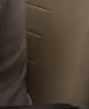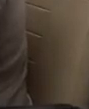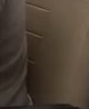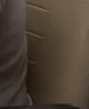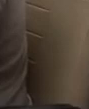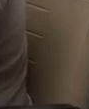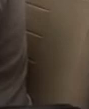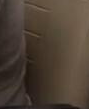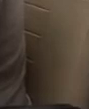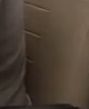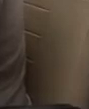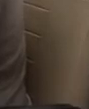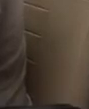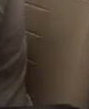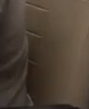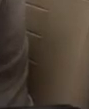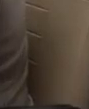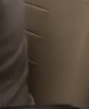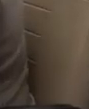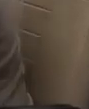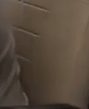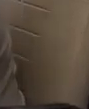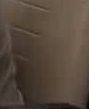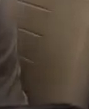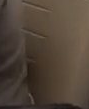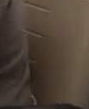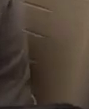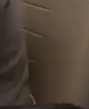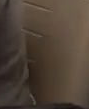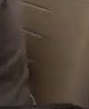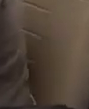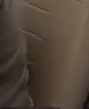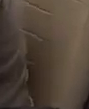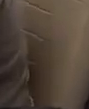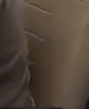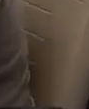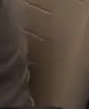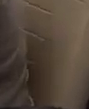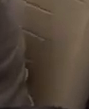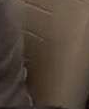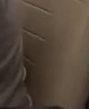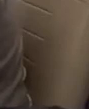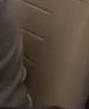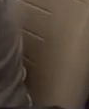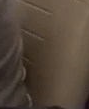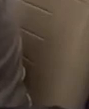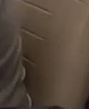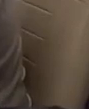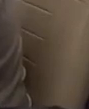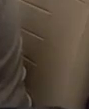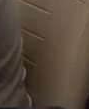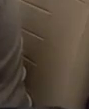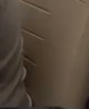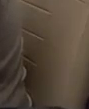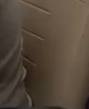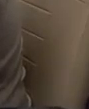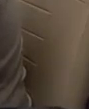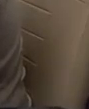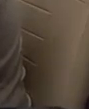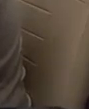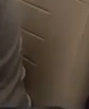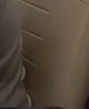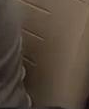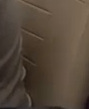un impacto estas visitas, ya como se ha dicho, más de 70 municipios. Creo que es una acción que debe ser vista directamente como una acción positiva que